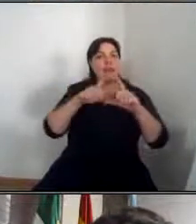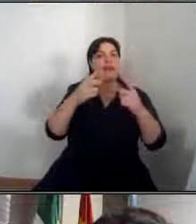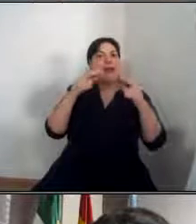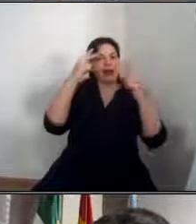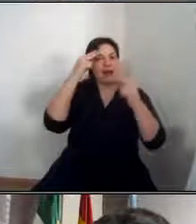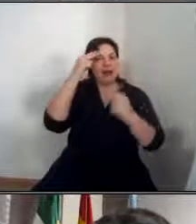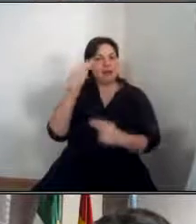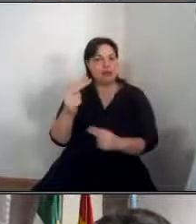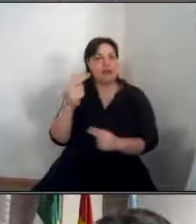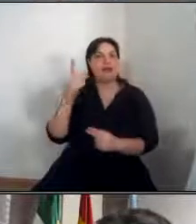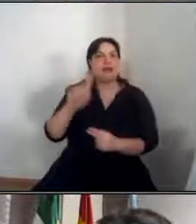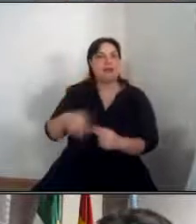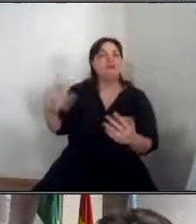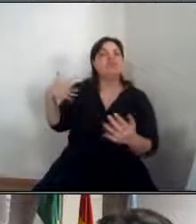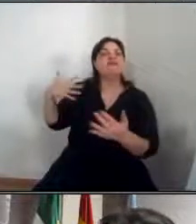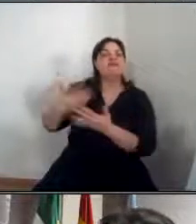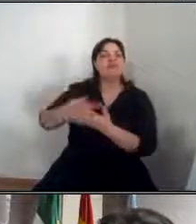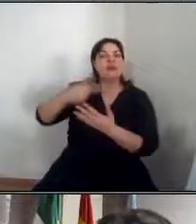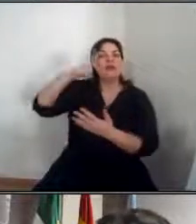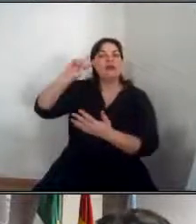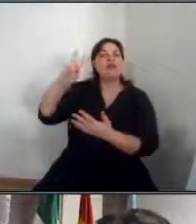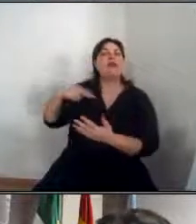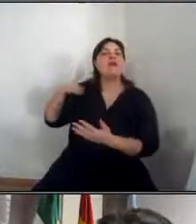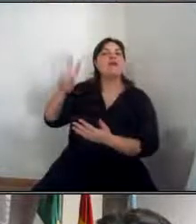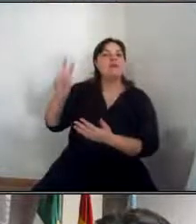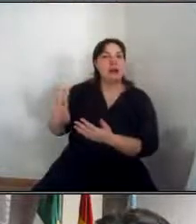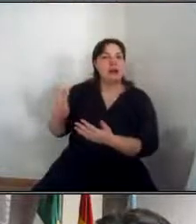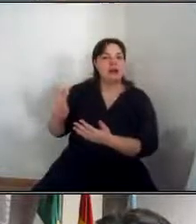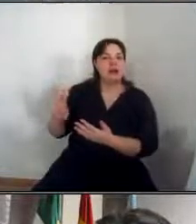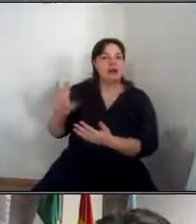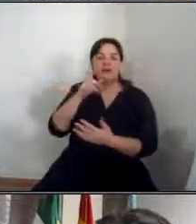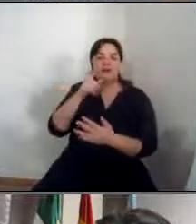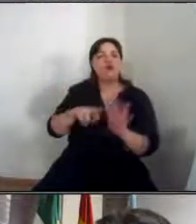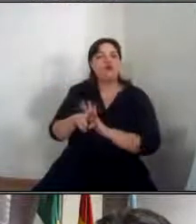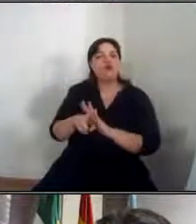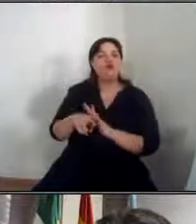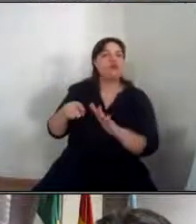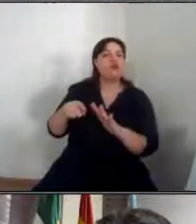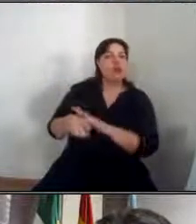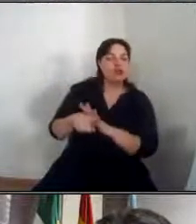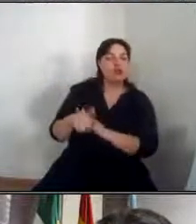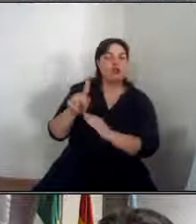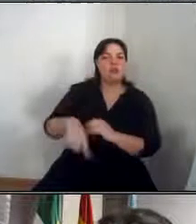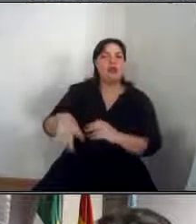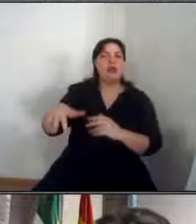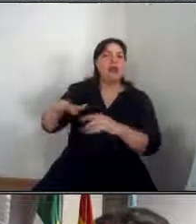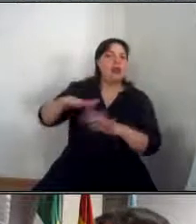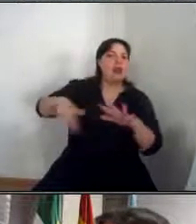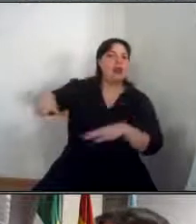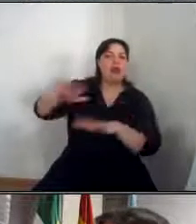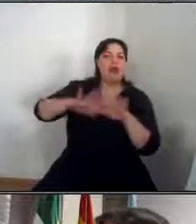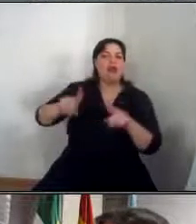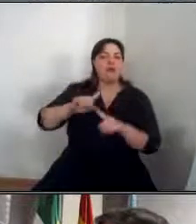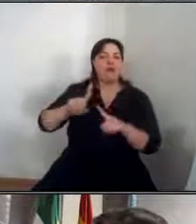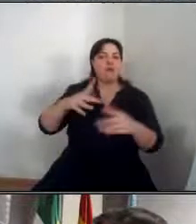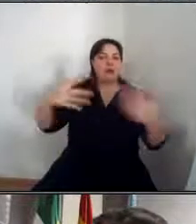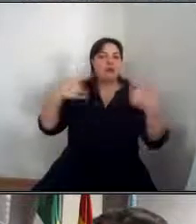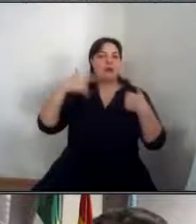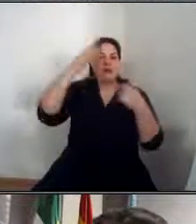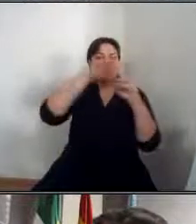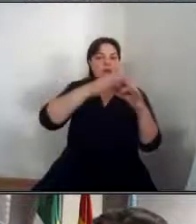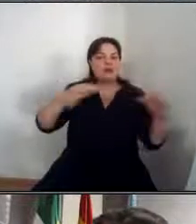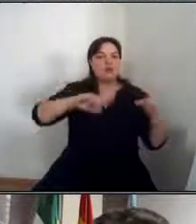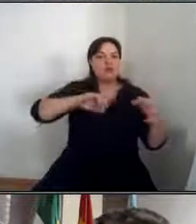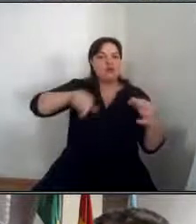un bagaje y experiencia acreditada en la gestión de estos recursos, sin rodeos y con claridad. Los responsables municipales, creo